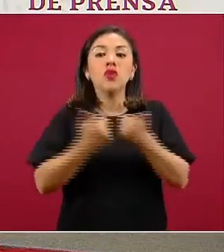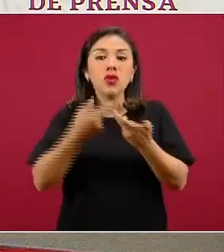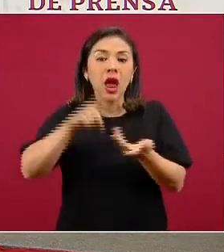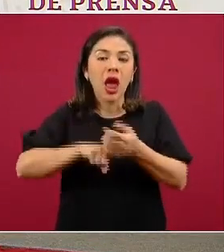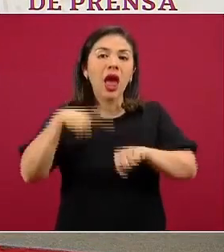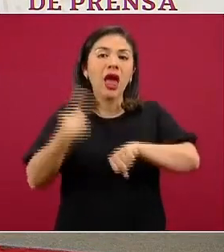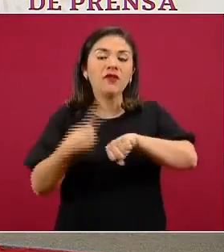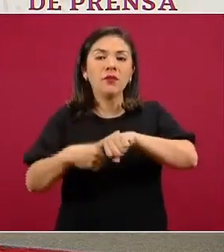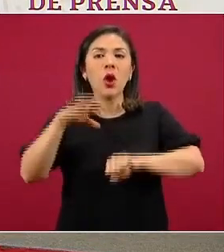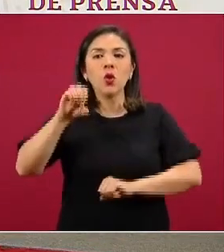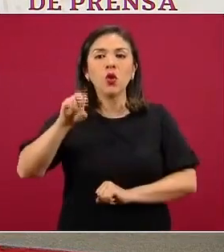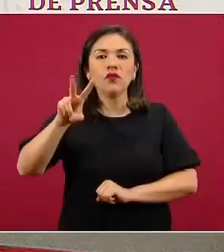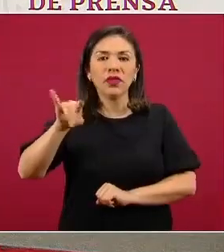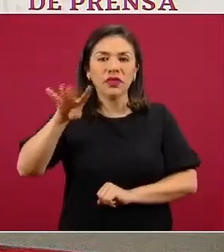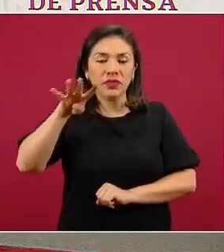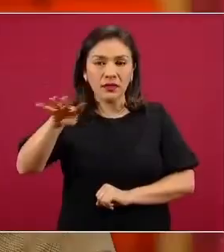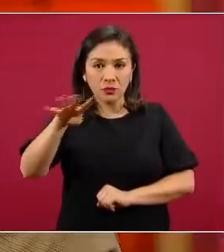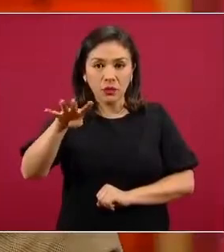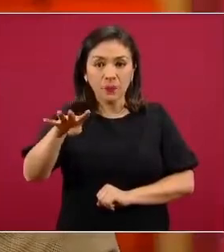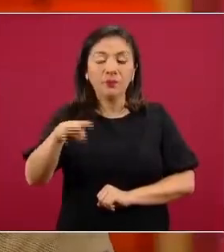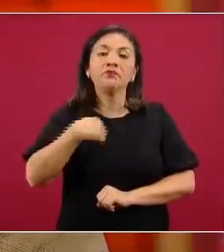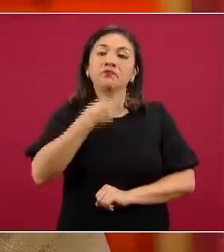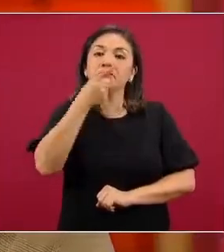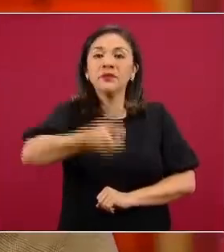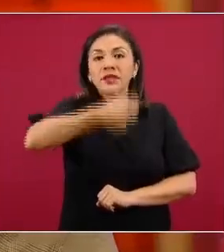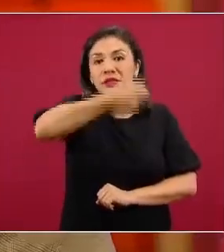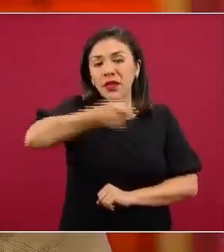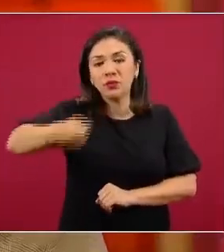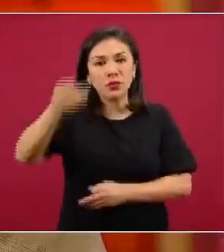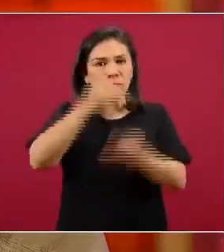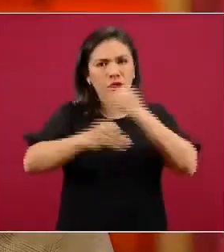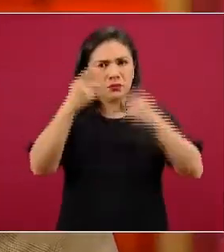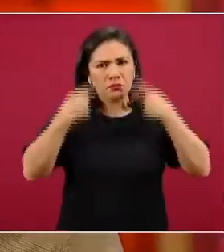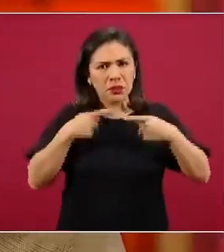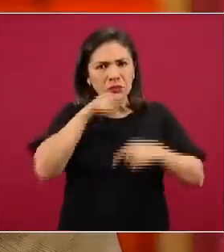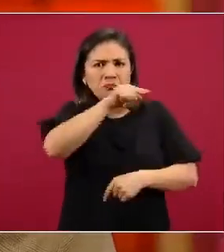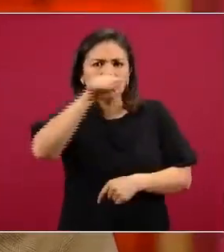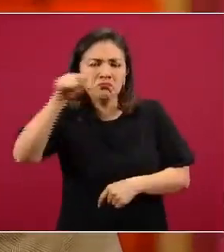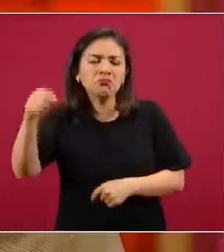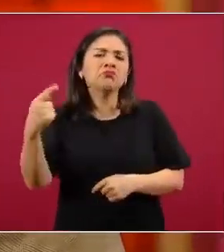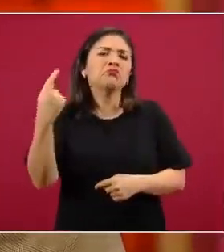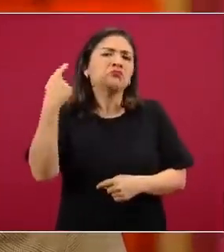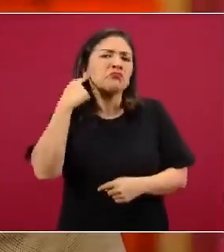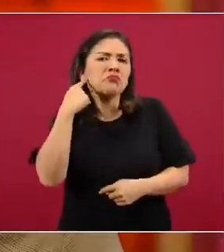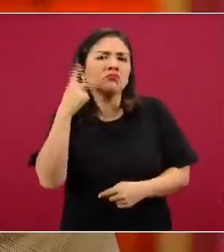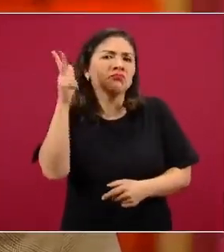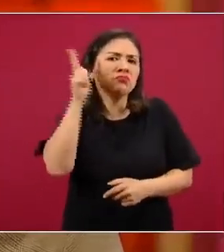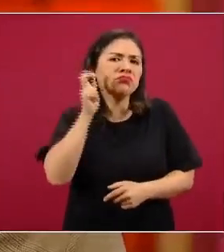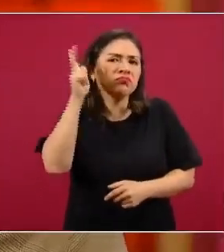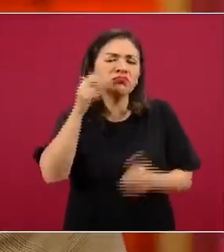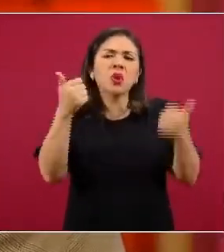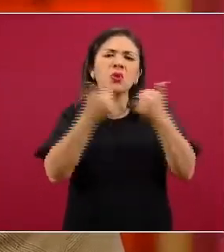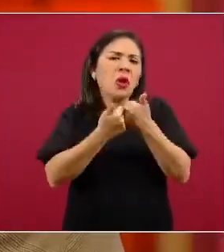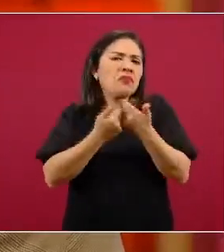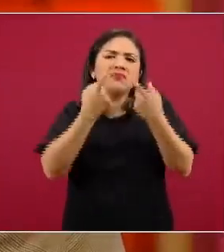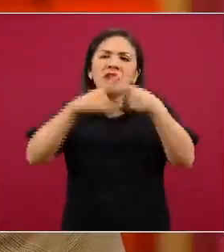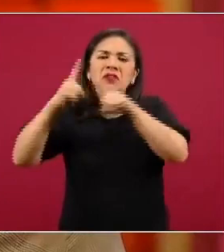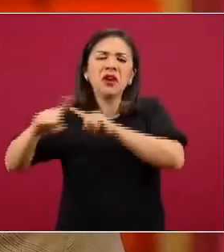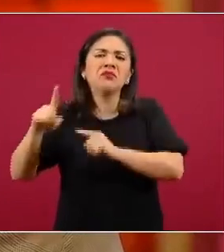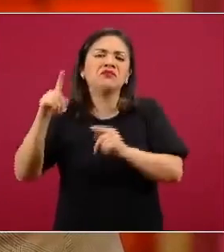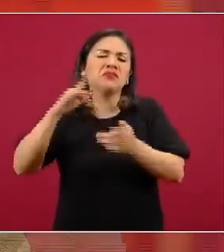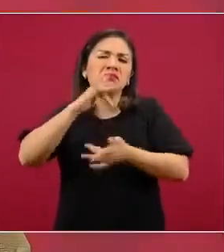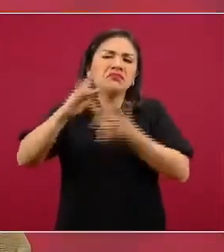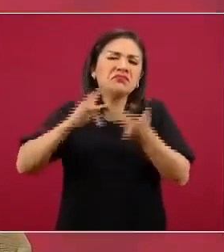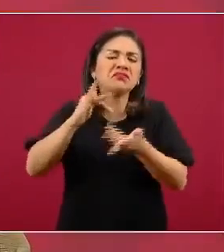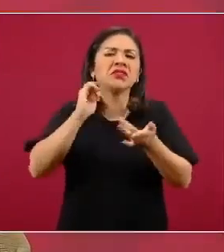la COVID-19. Desde aquí un saludo para todas las personas que nos escuchan por cualquiera de los medios, desde sus